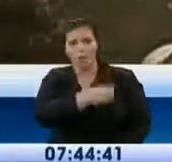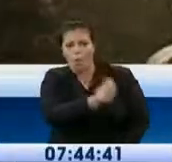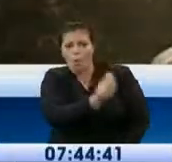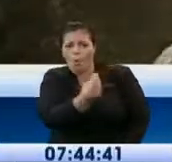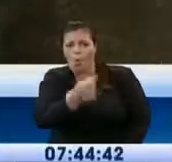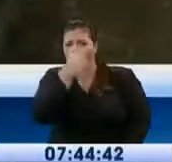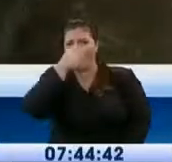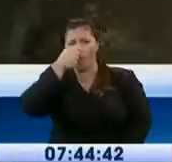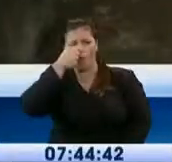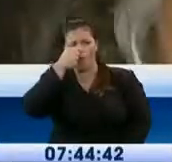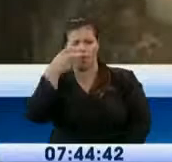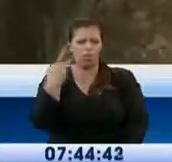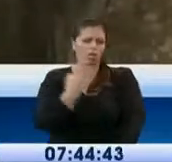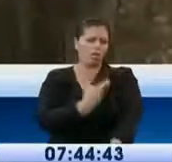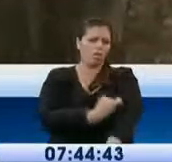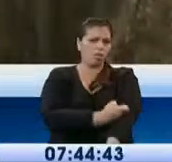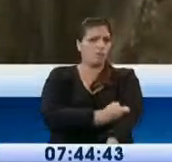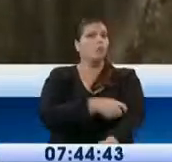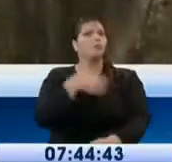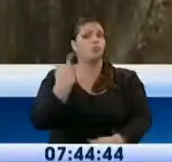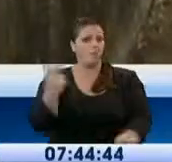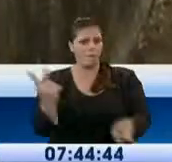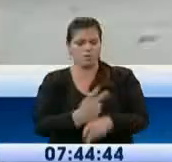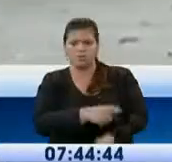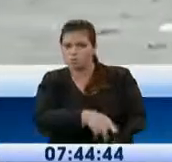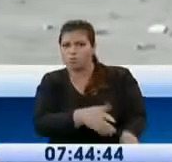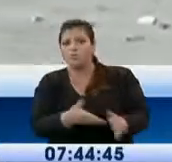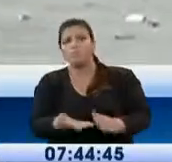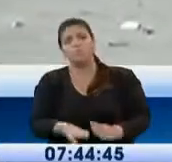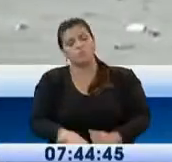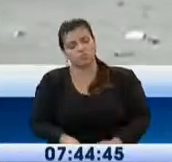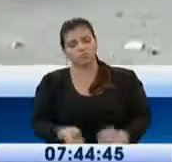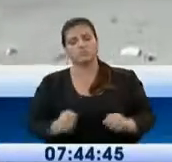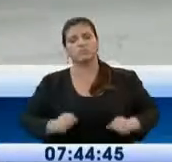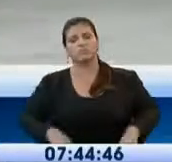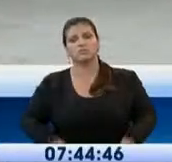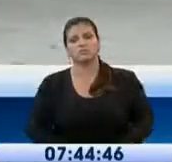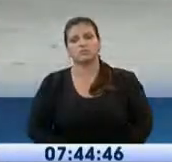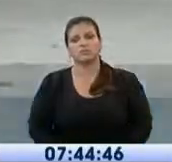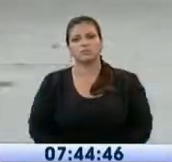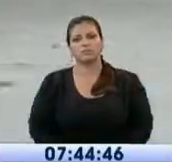contrario, pueden llegar a la muerte. Informó Lorena Baque.